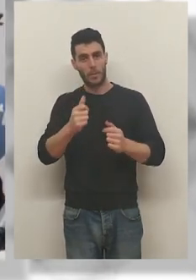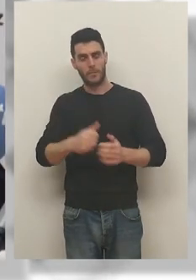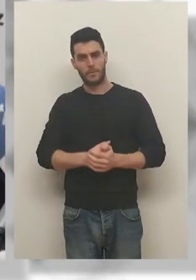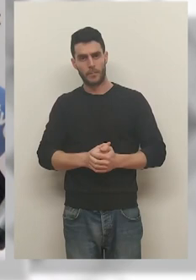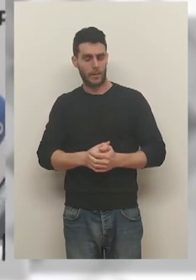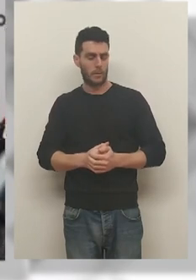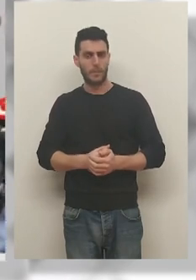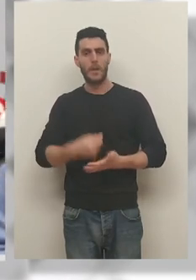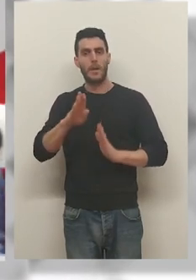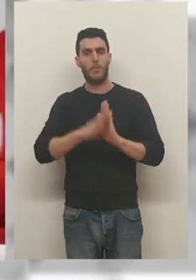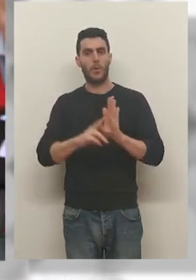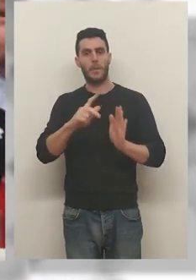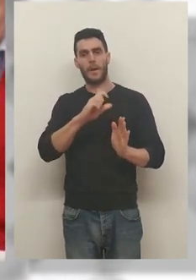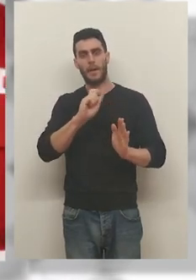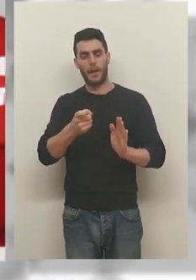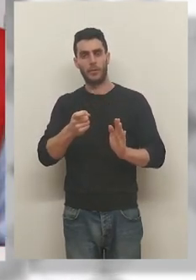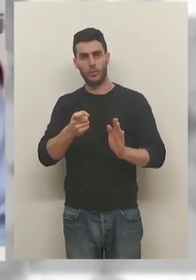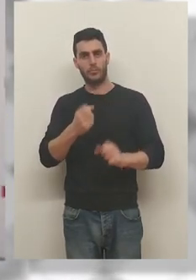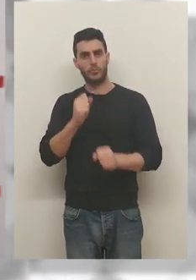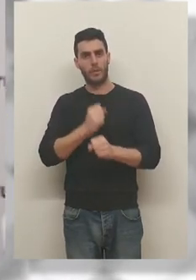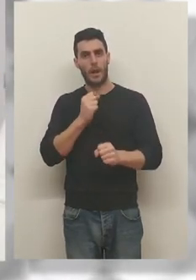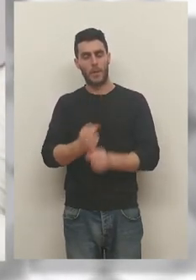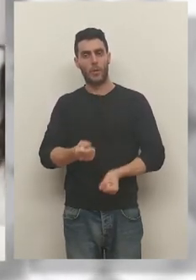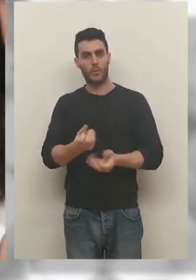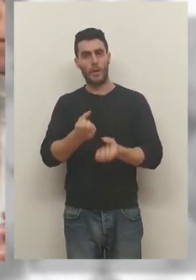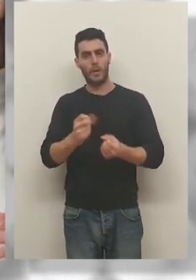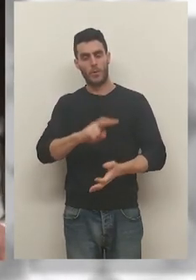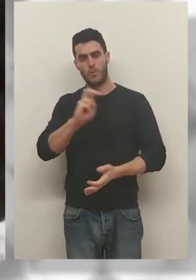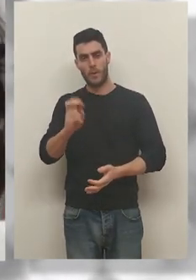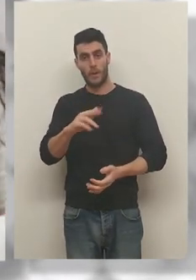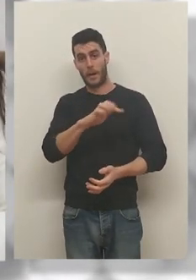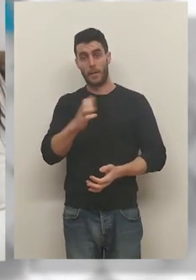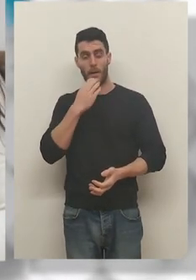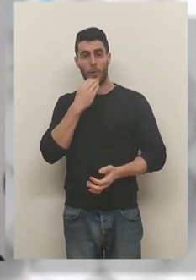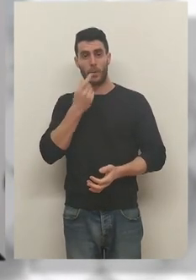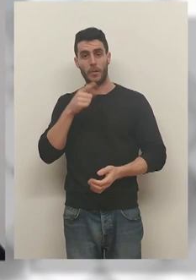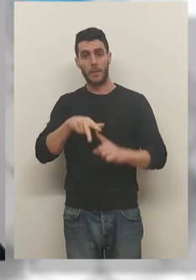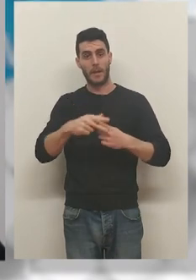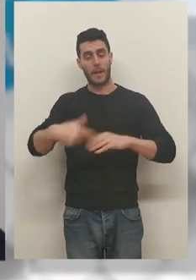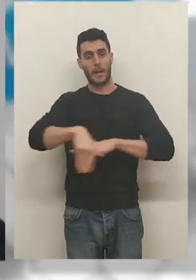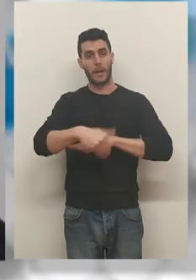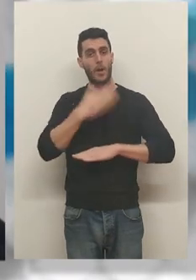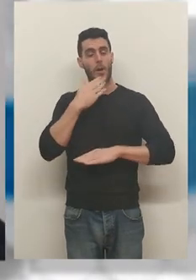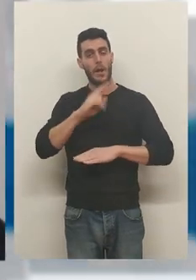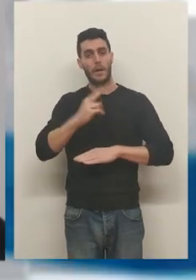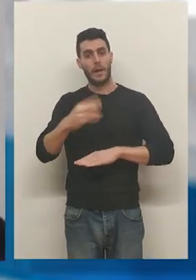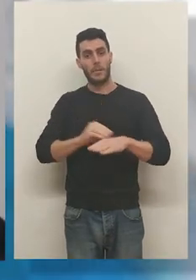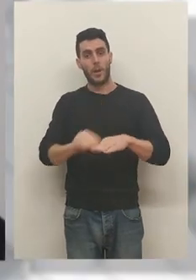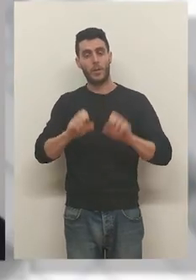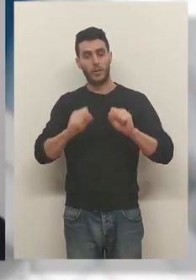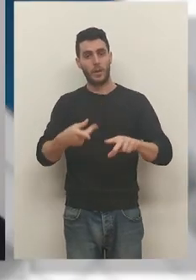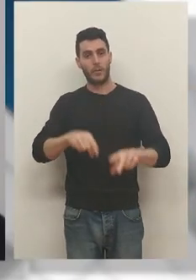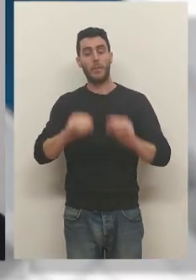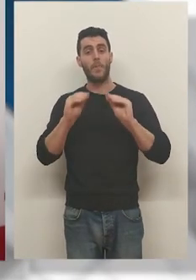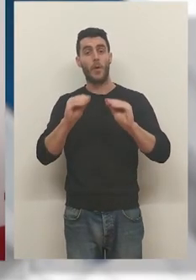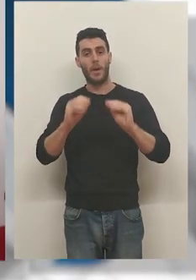visibles el programa redox para jóvenes cuenta con la implicación y testimonios como el de Rafa además de talleres callejeros ocio alternativos sin